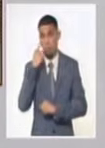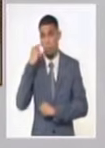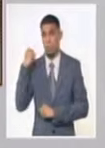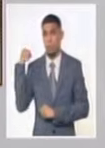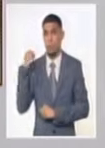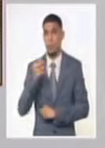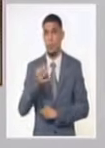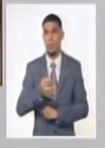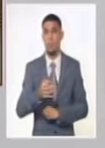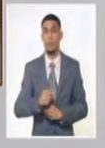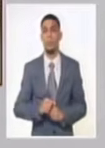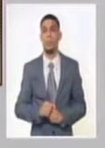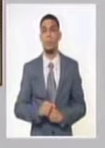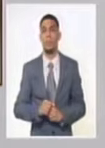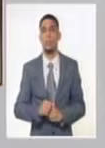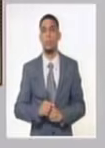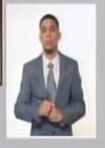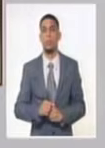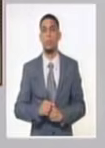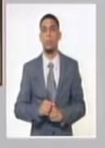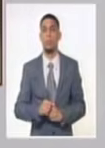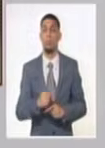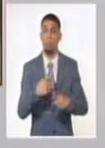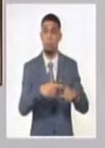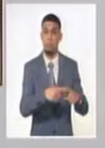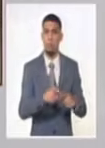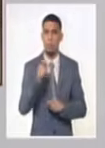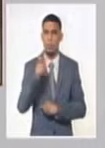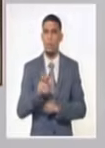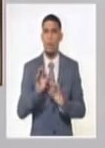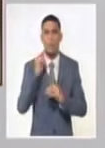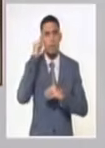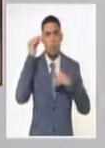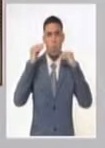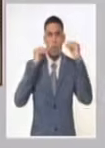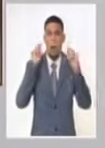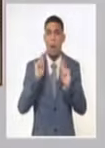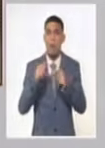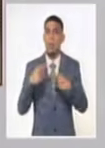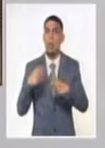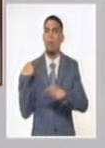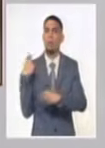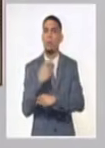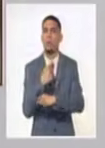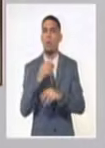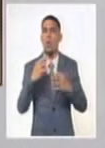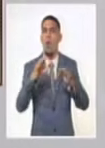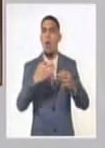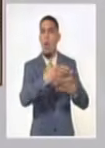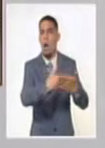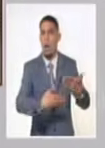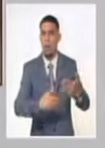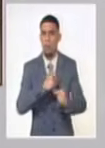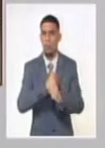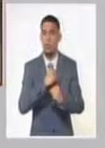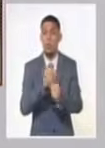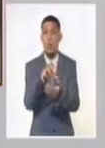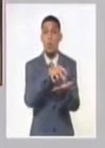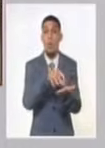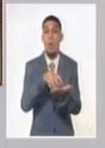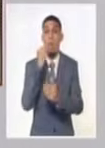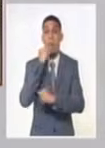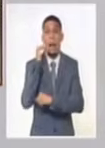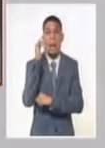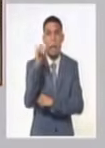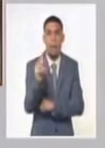con cuánta entereza nuestra gente se ocupa de que llegue una guía, de que llegue una hojita de trabajo, el lugar más intrincado en las condiciones actuales, y